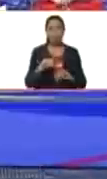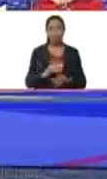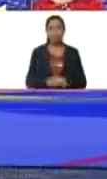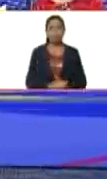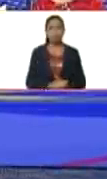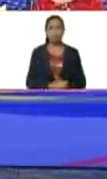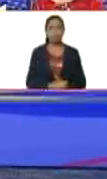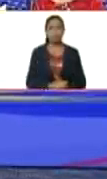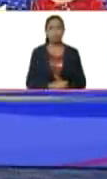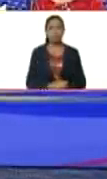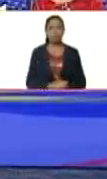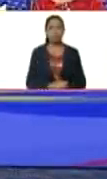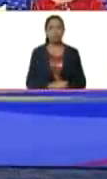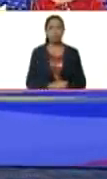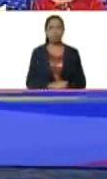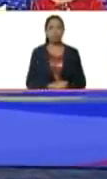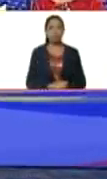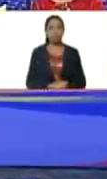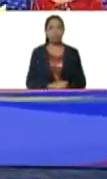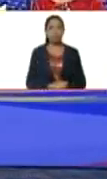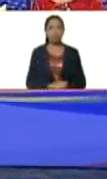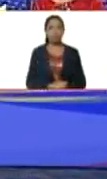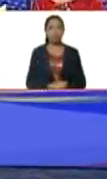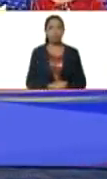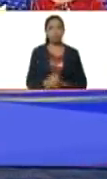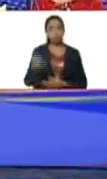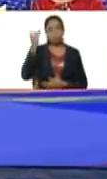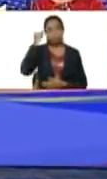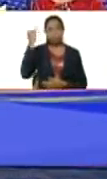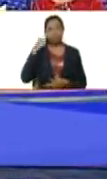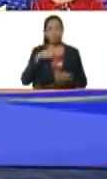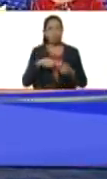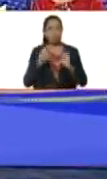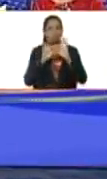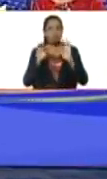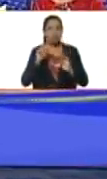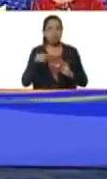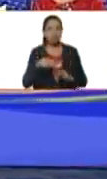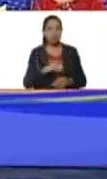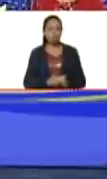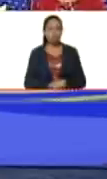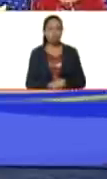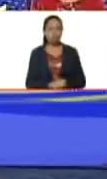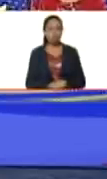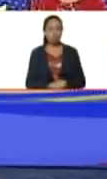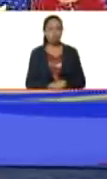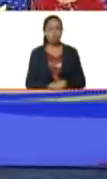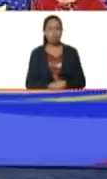Con inteligencia y estrategia,